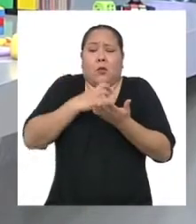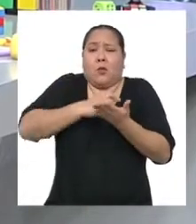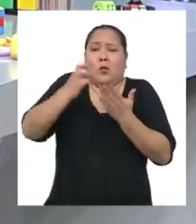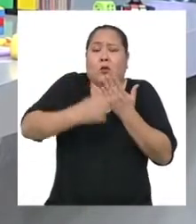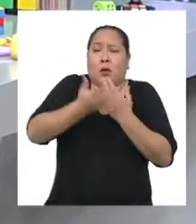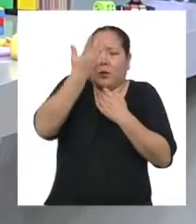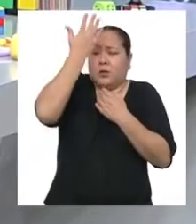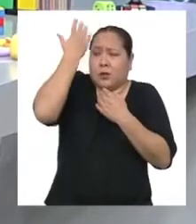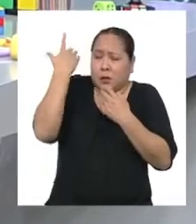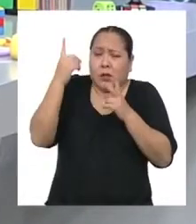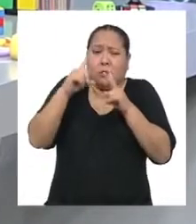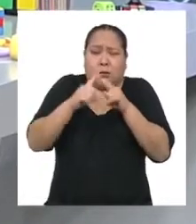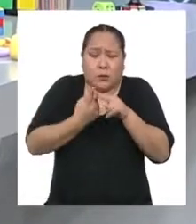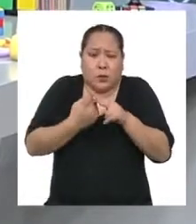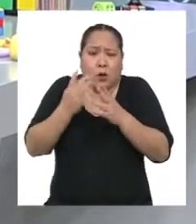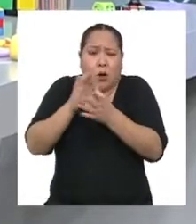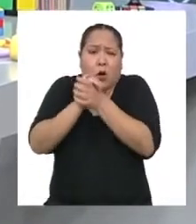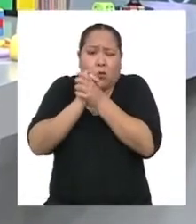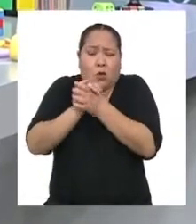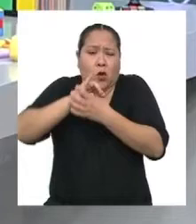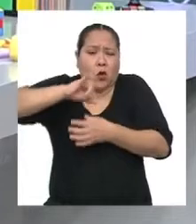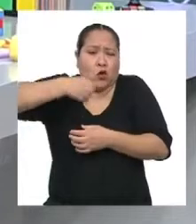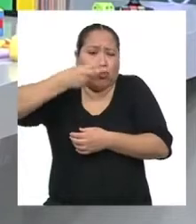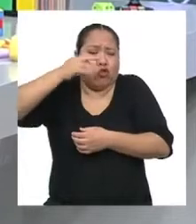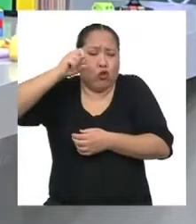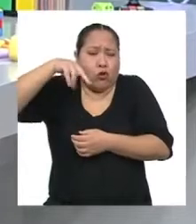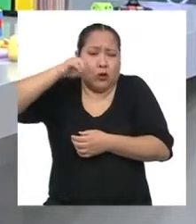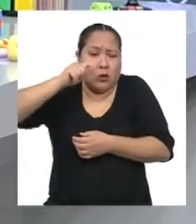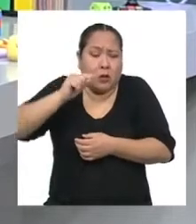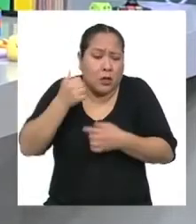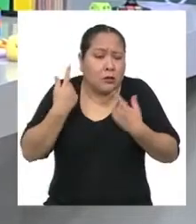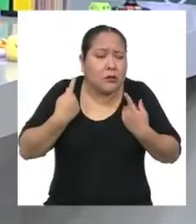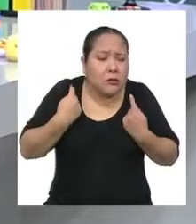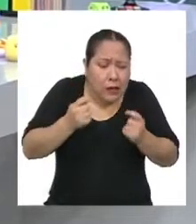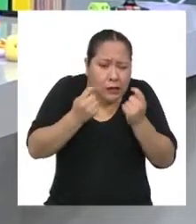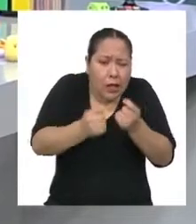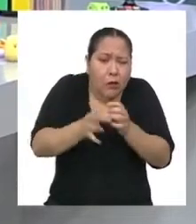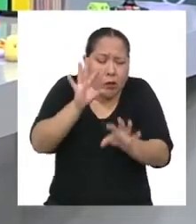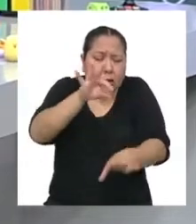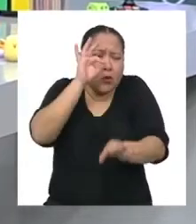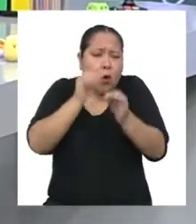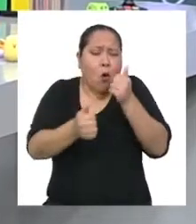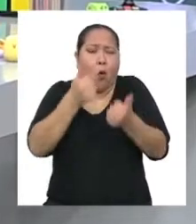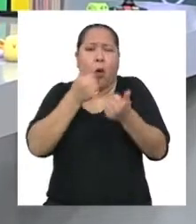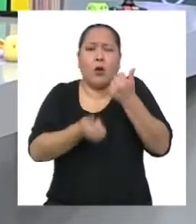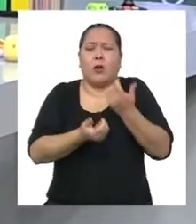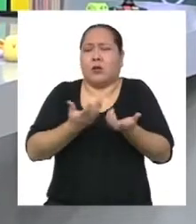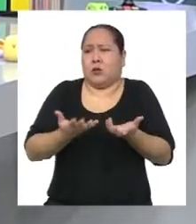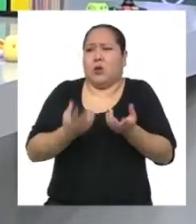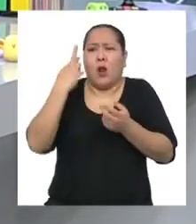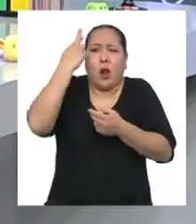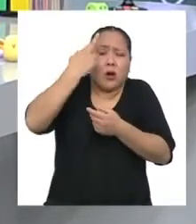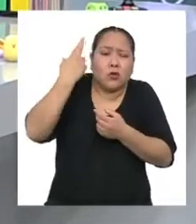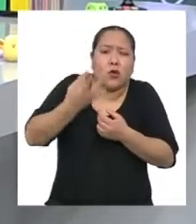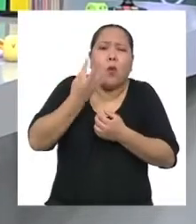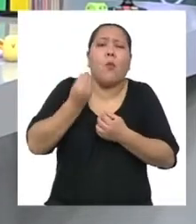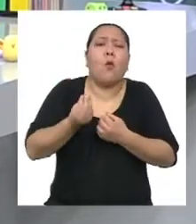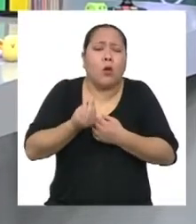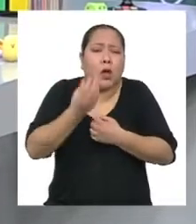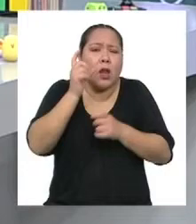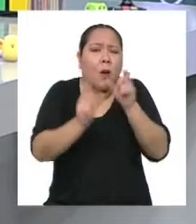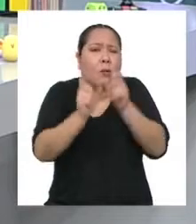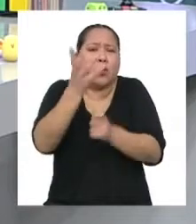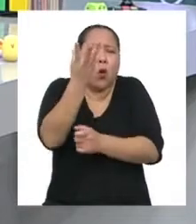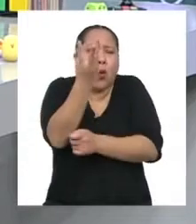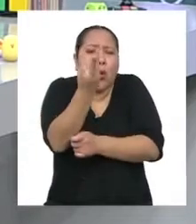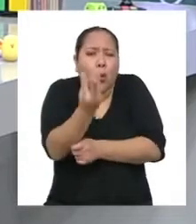atrás, cuando mi amigo Jonathan trataba de descubrir cuáles eran los motivos por los cuales ha disminuido el